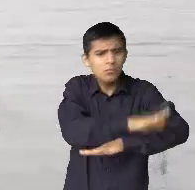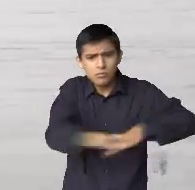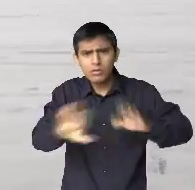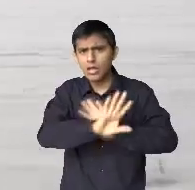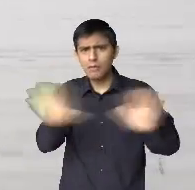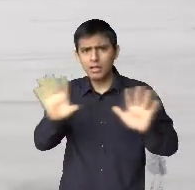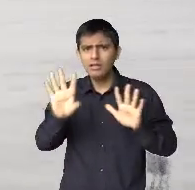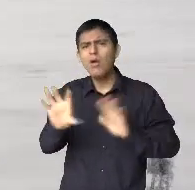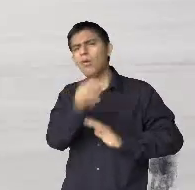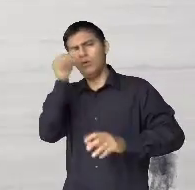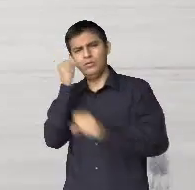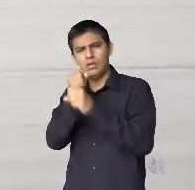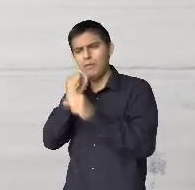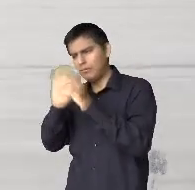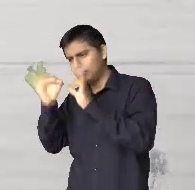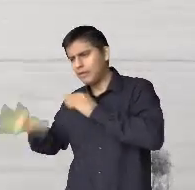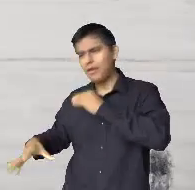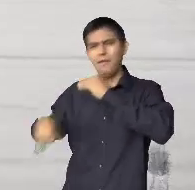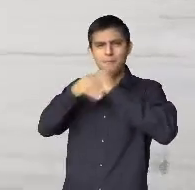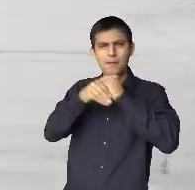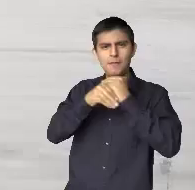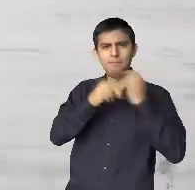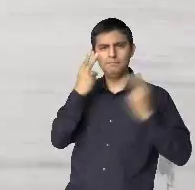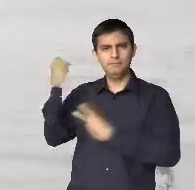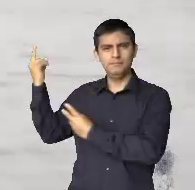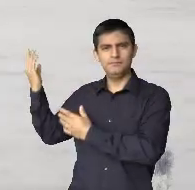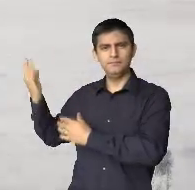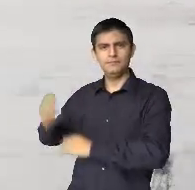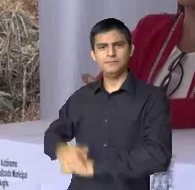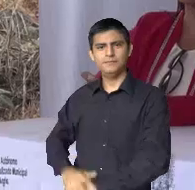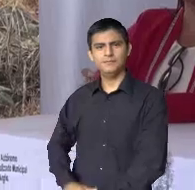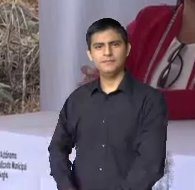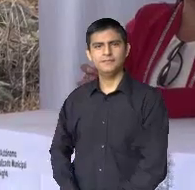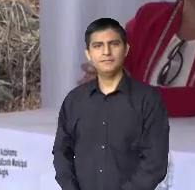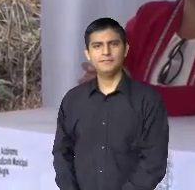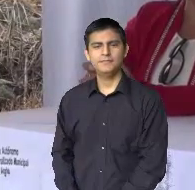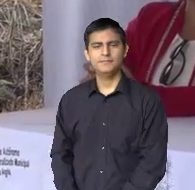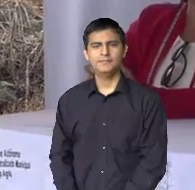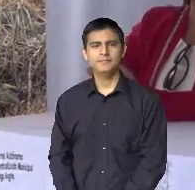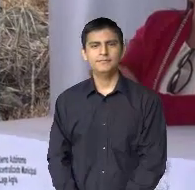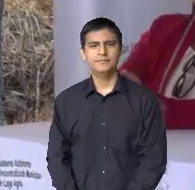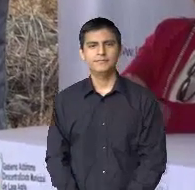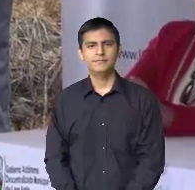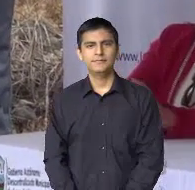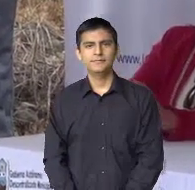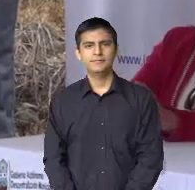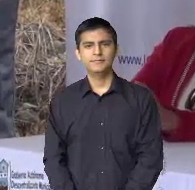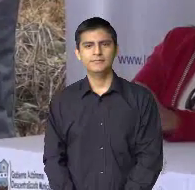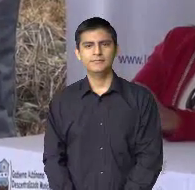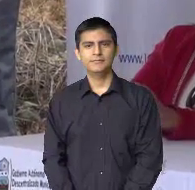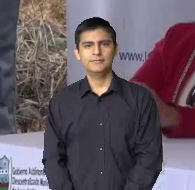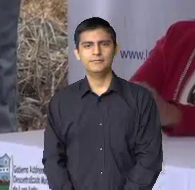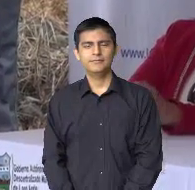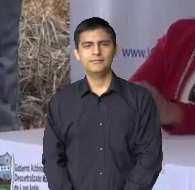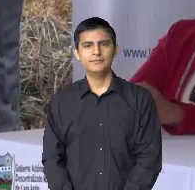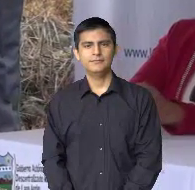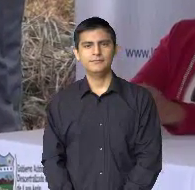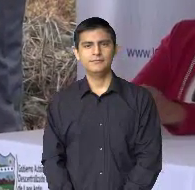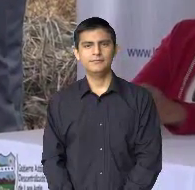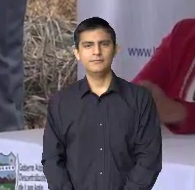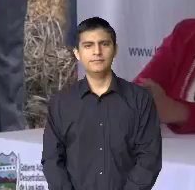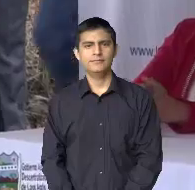Adicional a los asfaltados, se ejecutaron trabajos complementarios para que la obra quede funcional. También se ha intervenido en lo que se refiere a